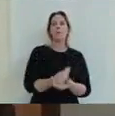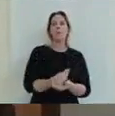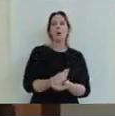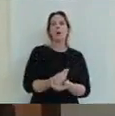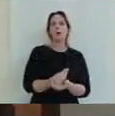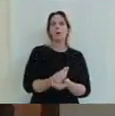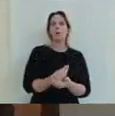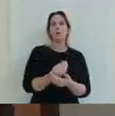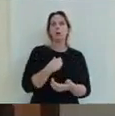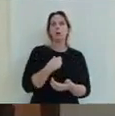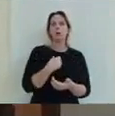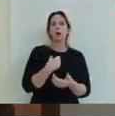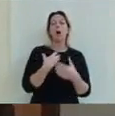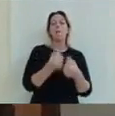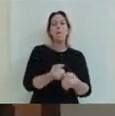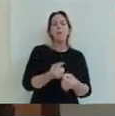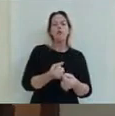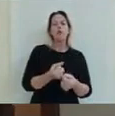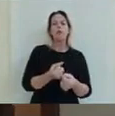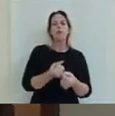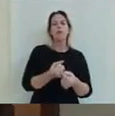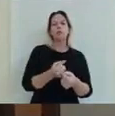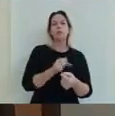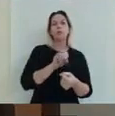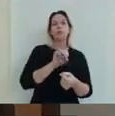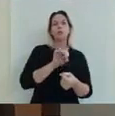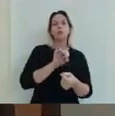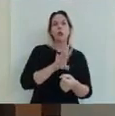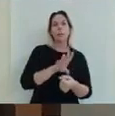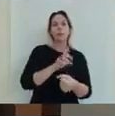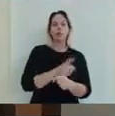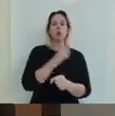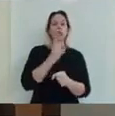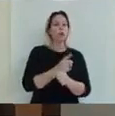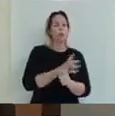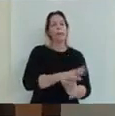en consideración como tal, pero se hará mención del mismo en el libro de actas.